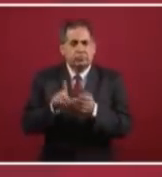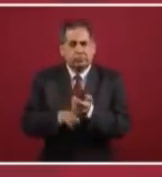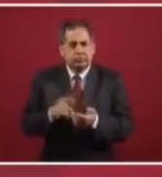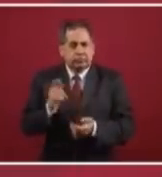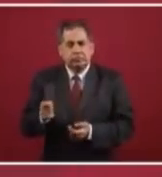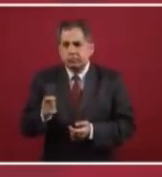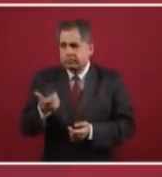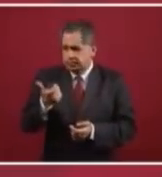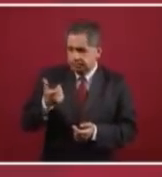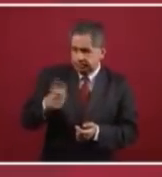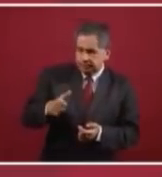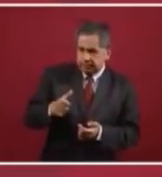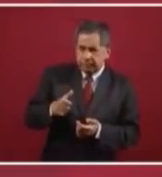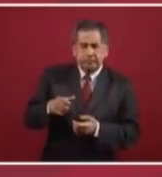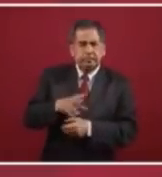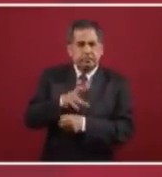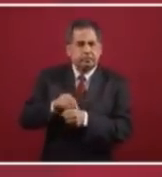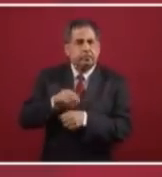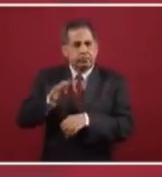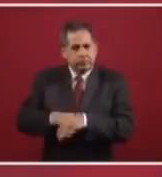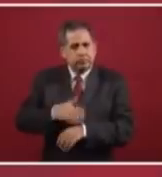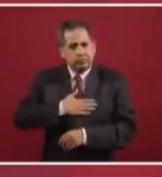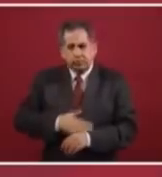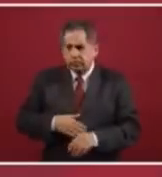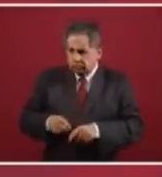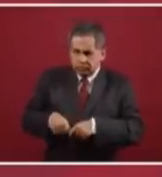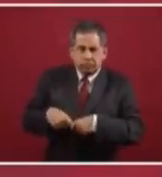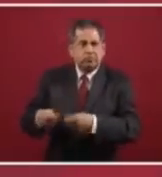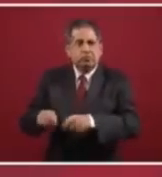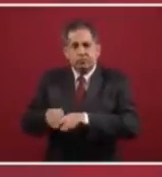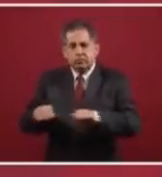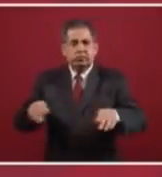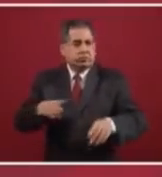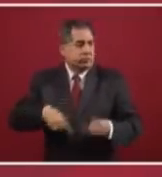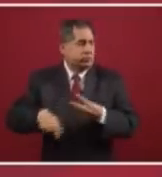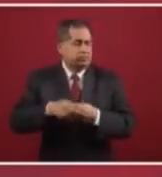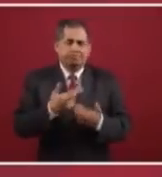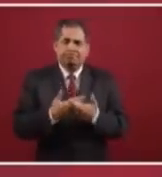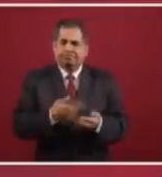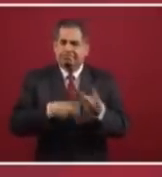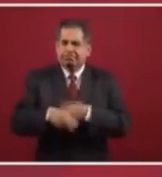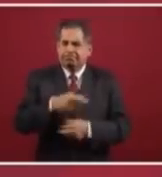de la riqueza que se produce en México,